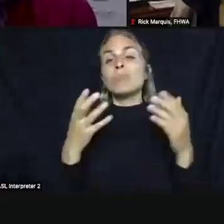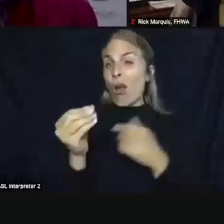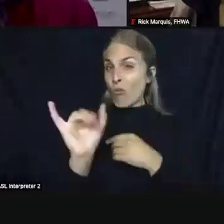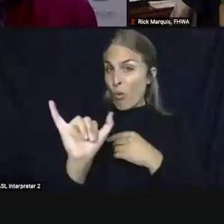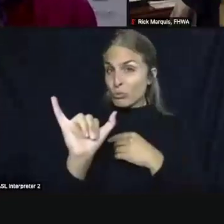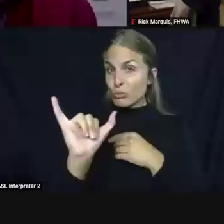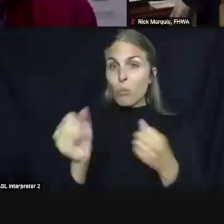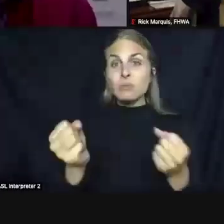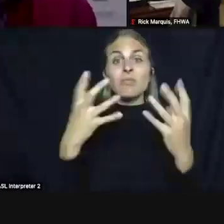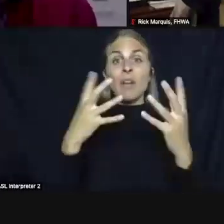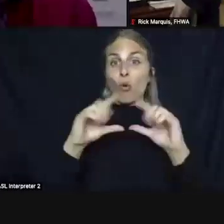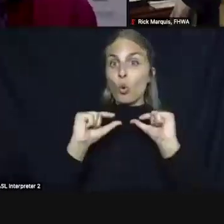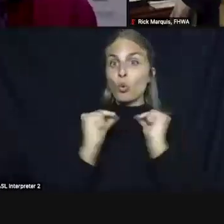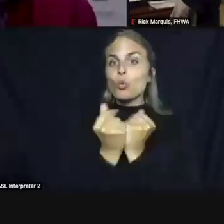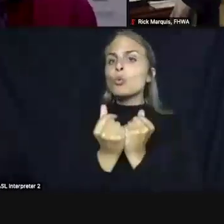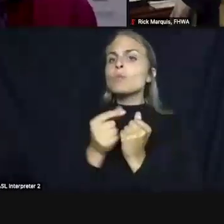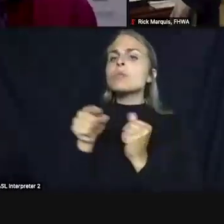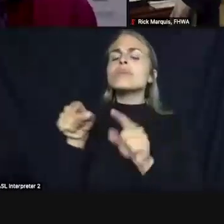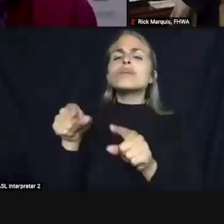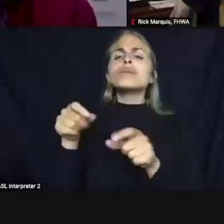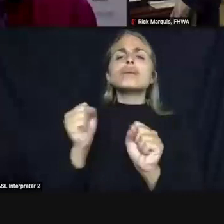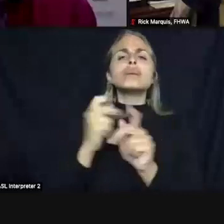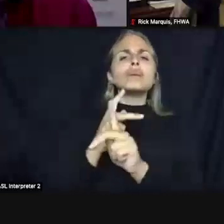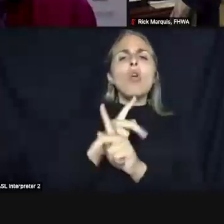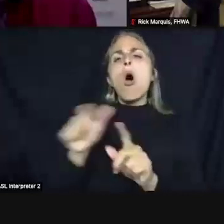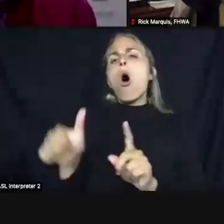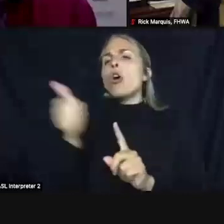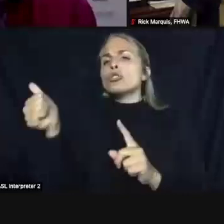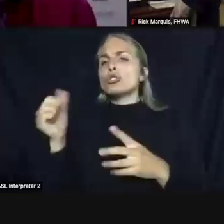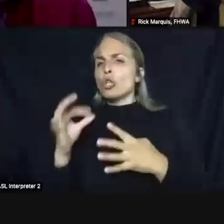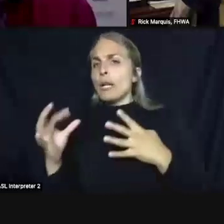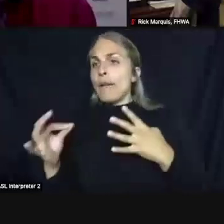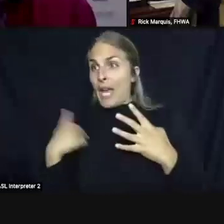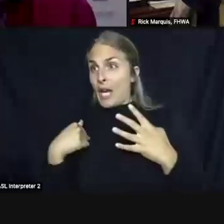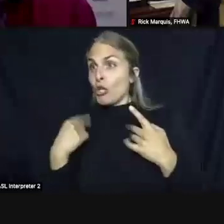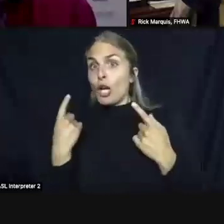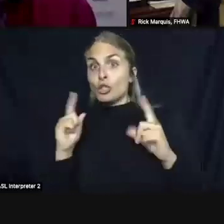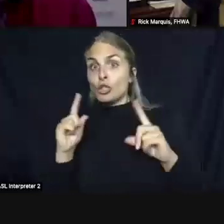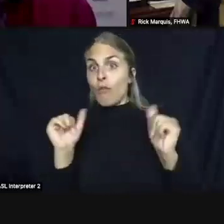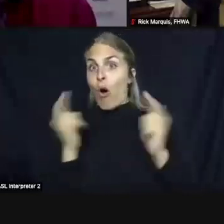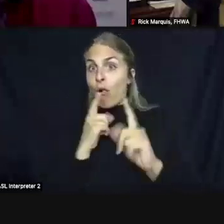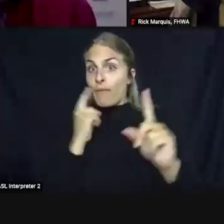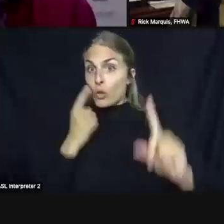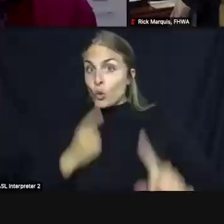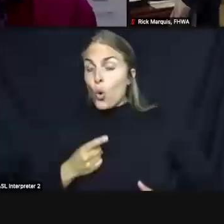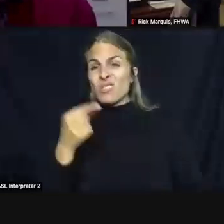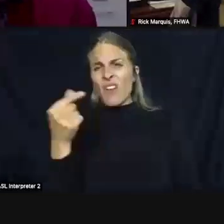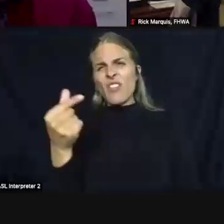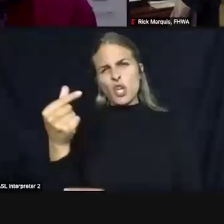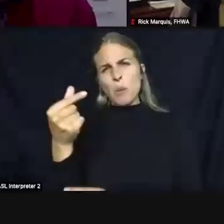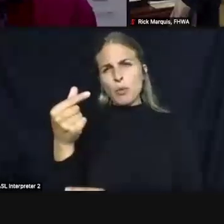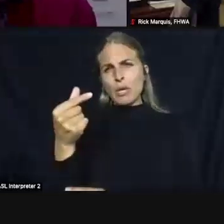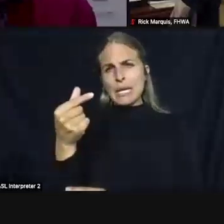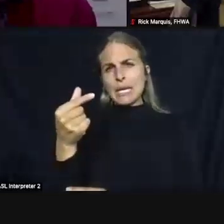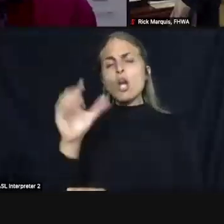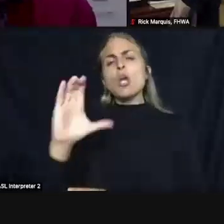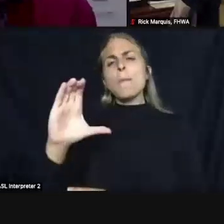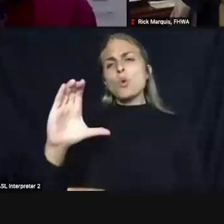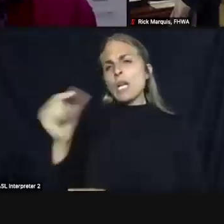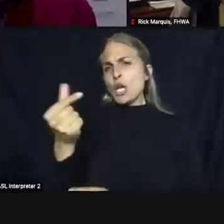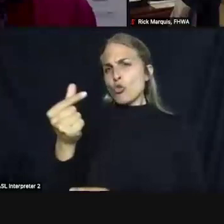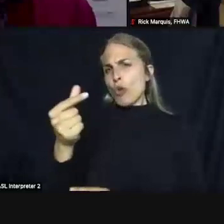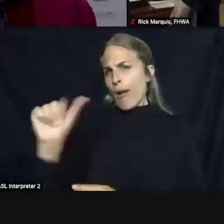evaluar. Además, hay varios grupos que están explorando alternativas. Se puede realizar todos